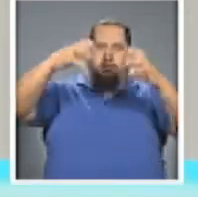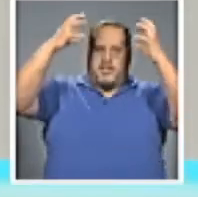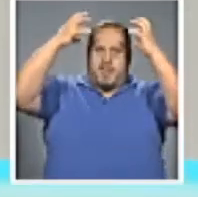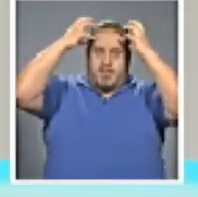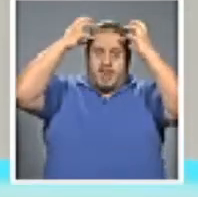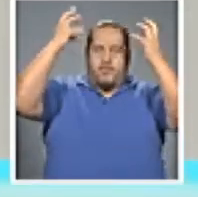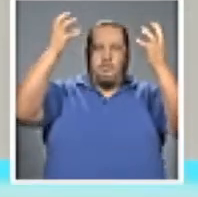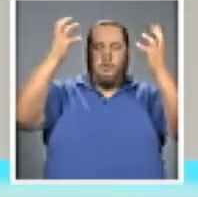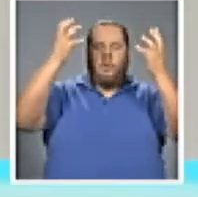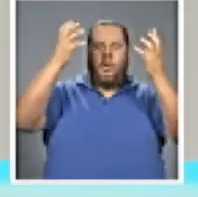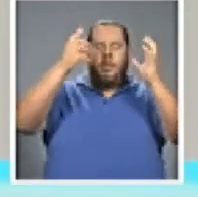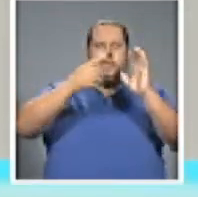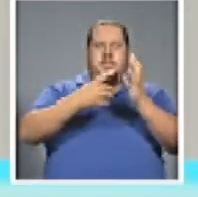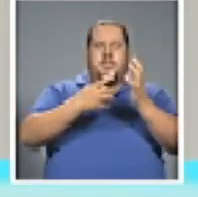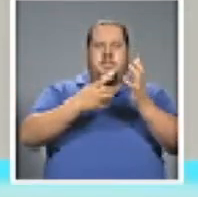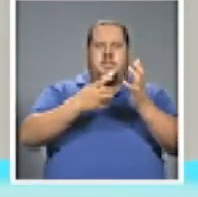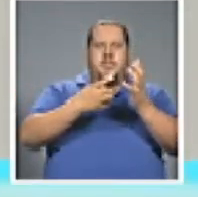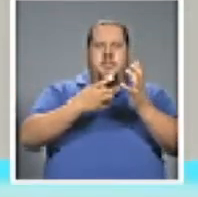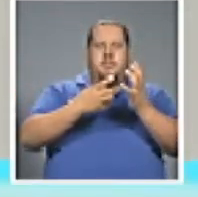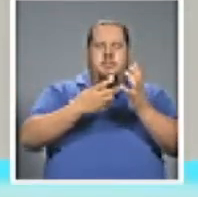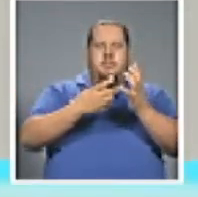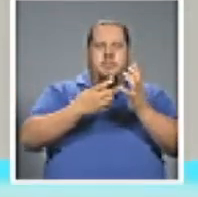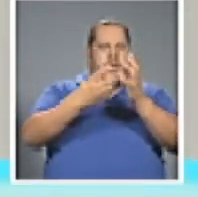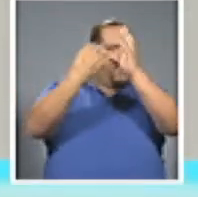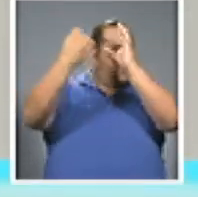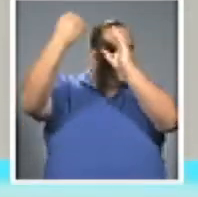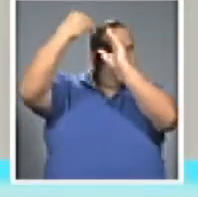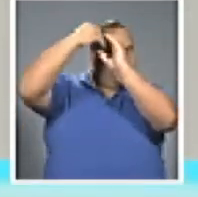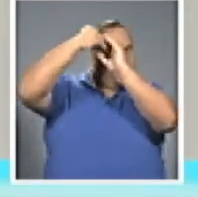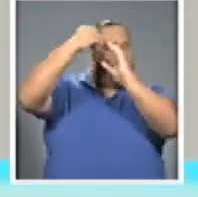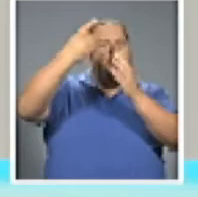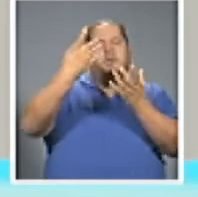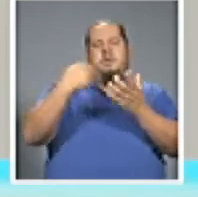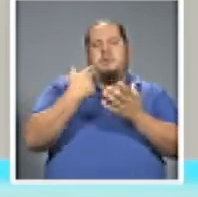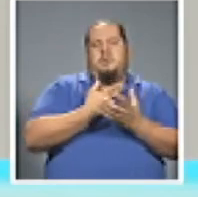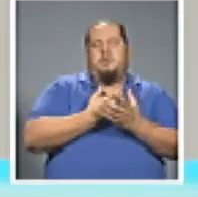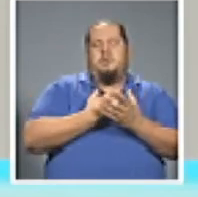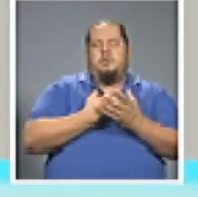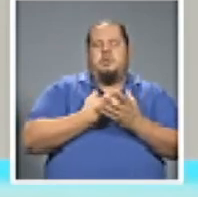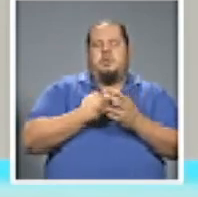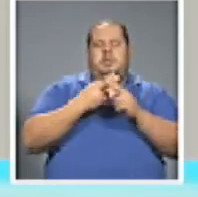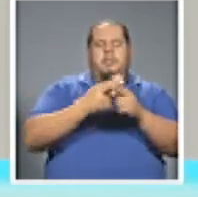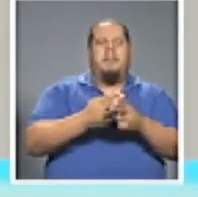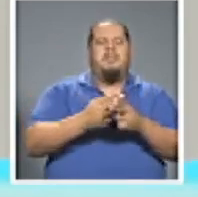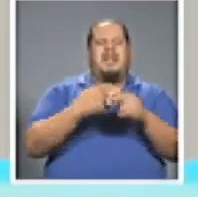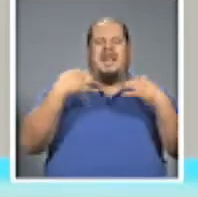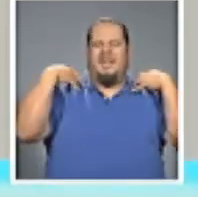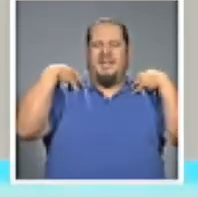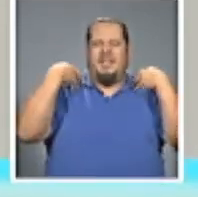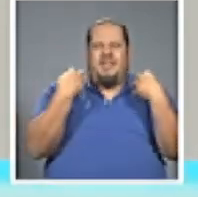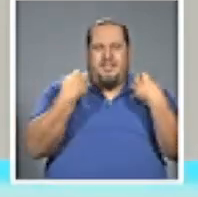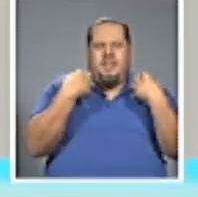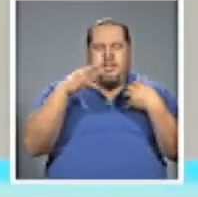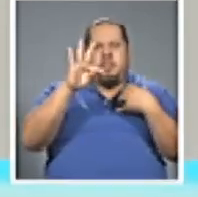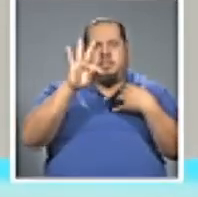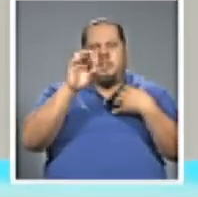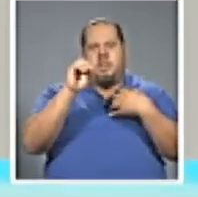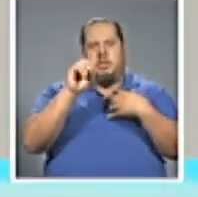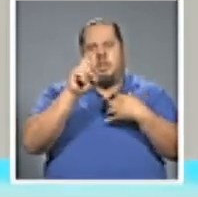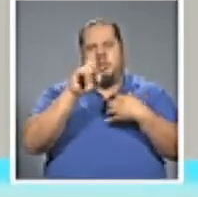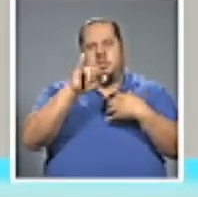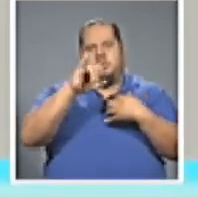esté expuesto a lo que nosotros llamamos estrés tóxico día tras día tras